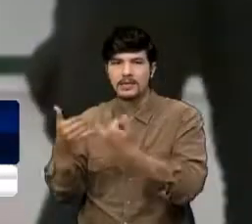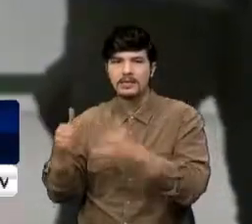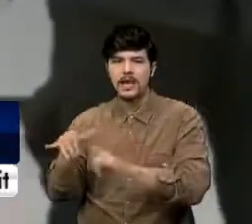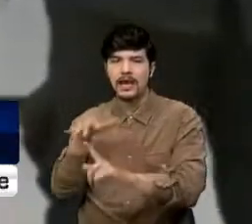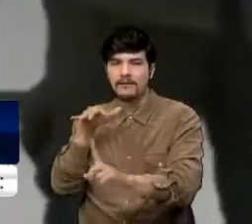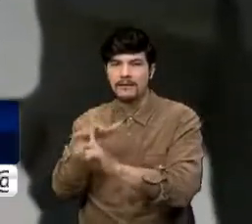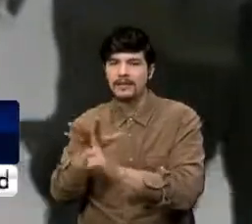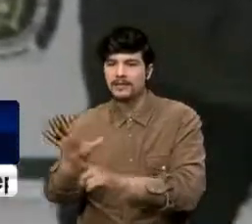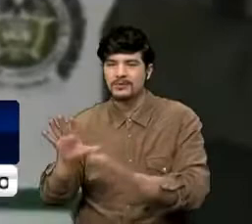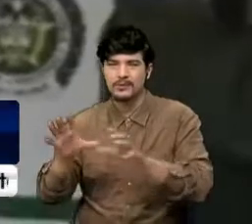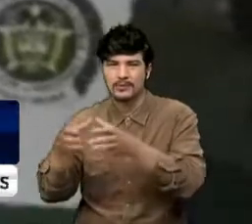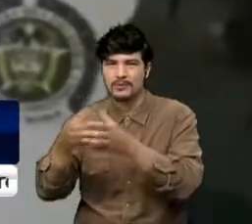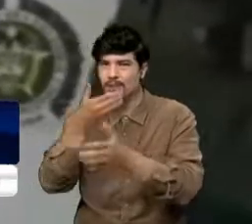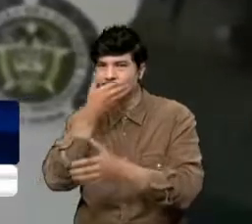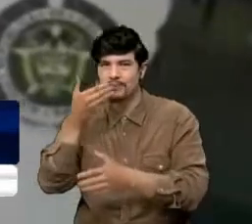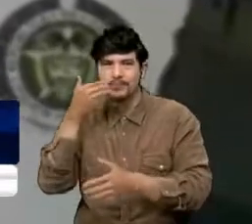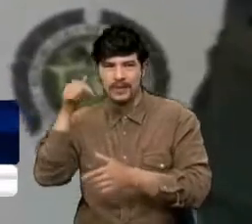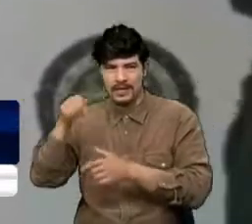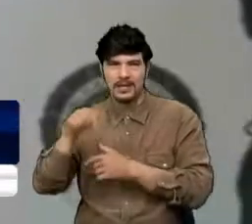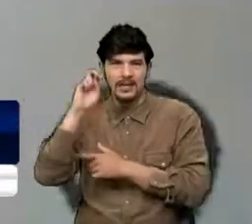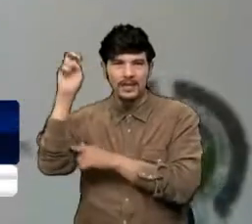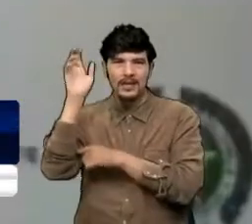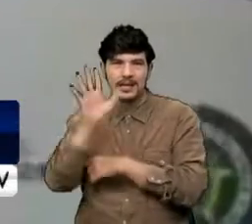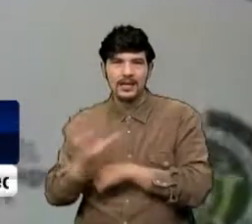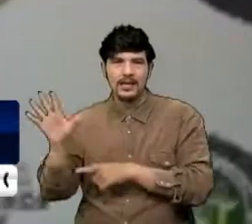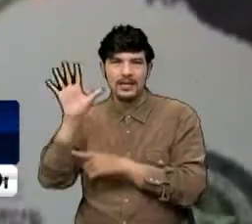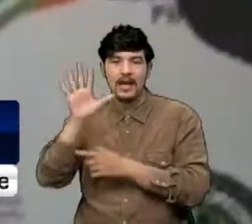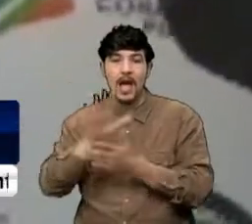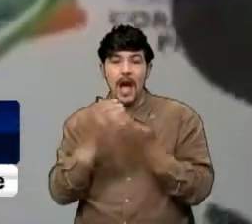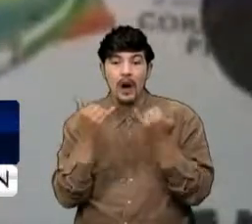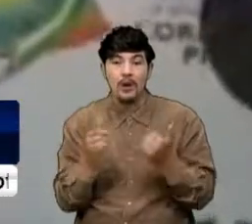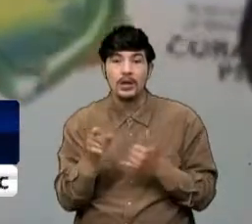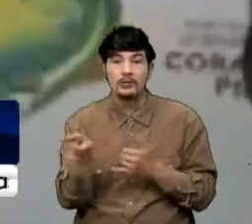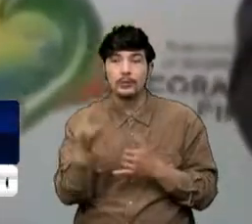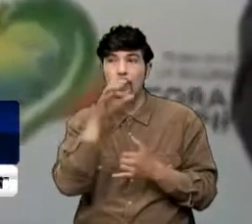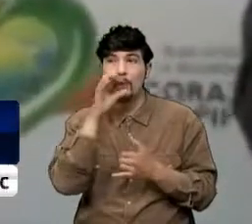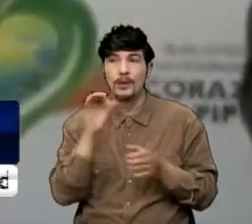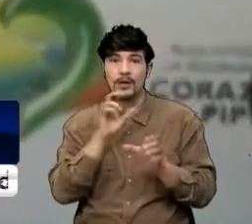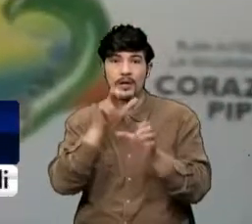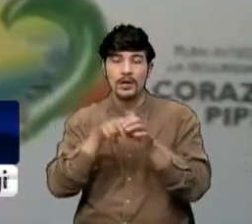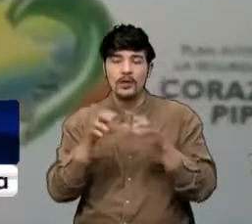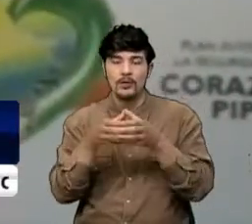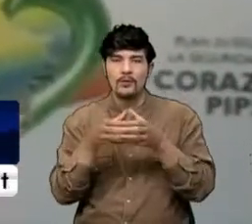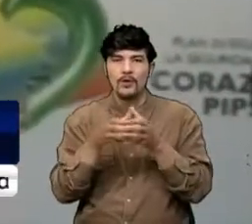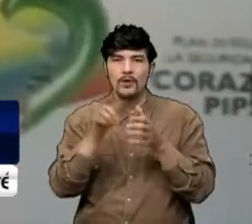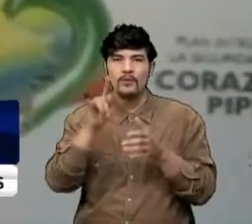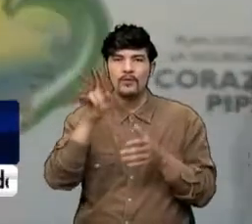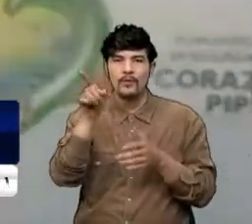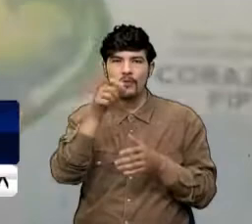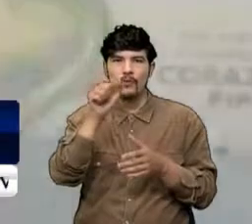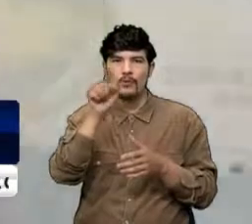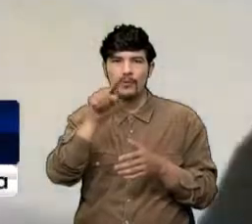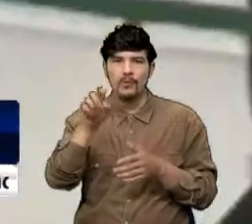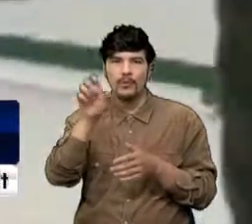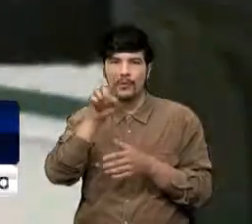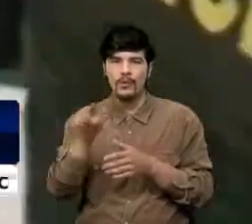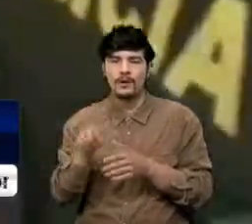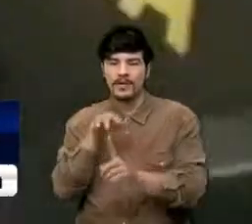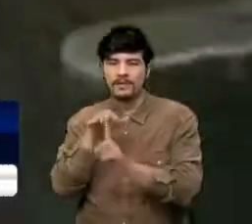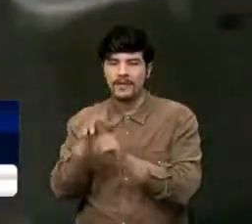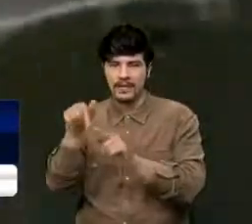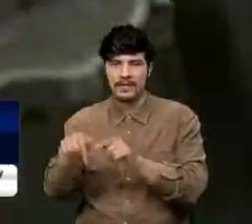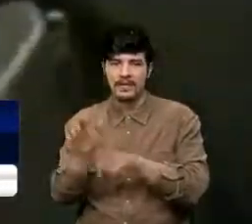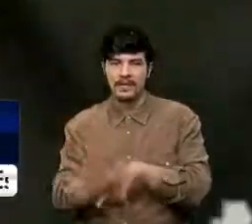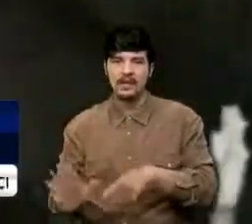zona norte del país. Mauricio era integrante de la banda delincuencial organizada Los Fugaces, que delinquen en el departamento del